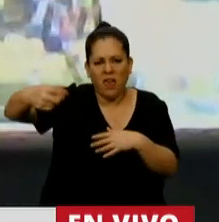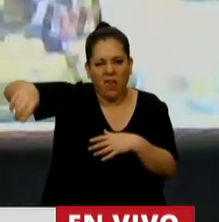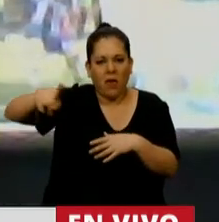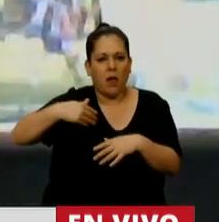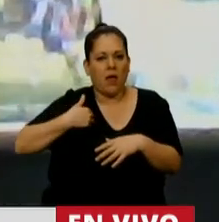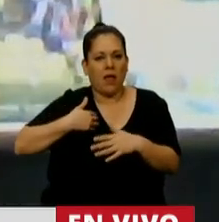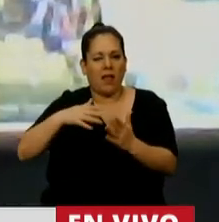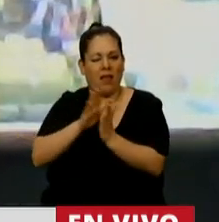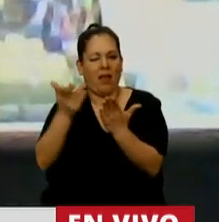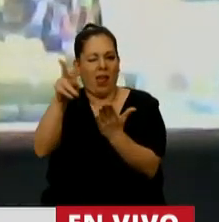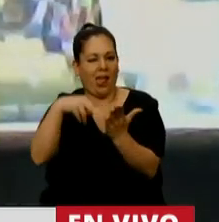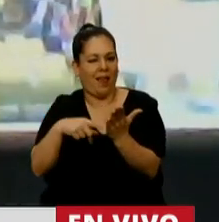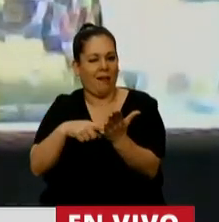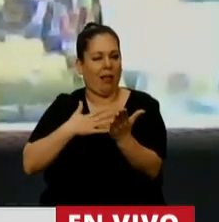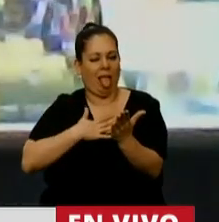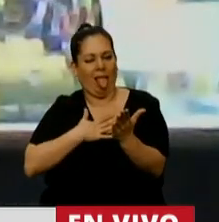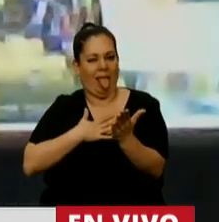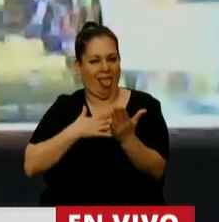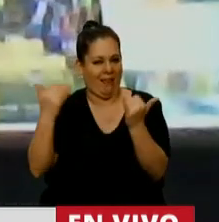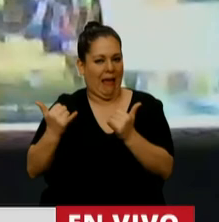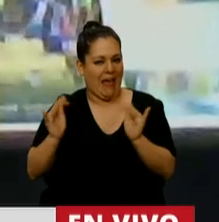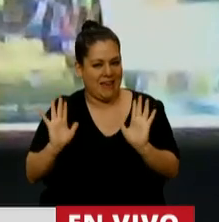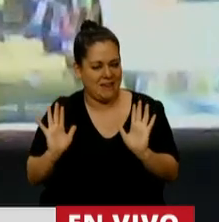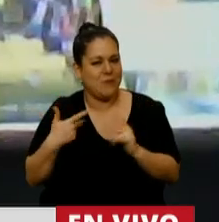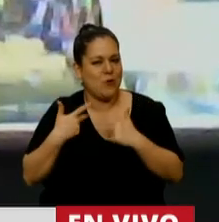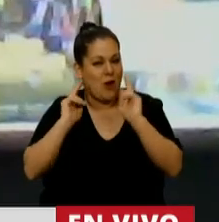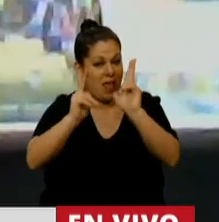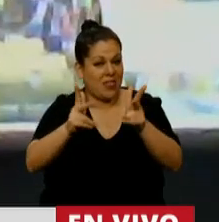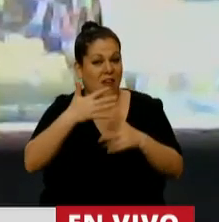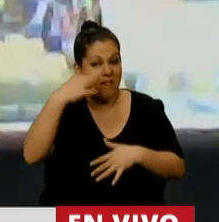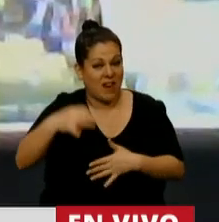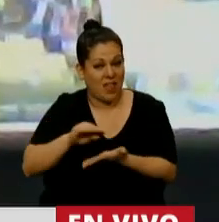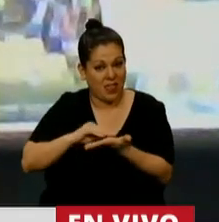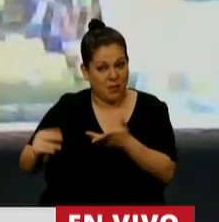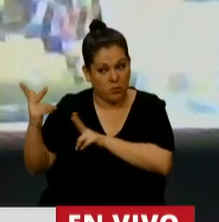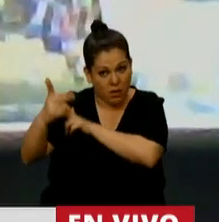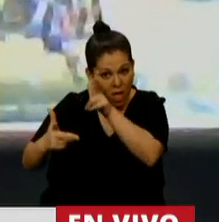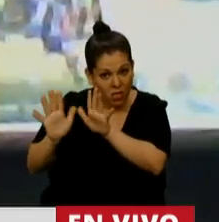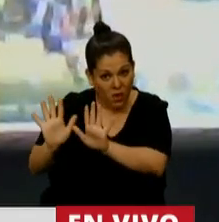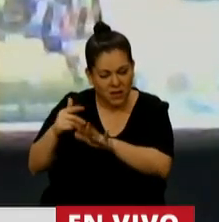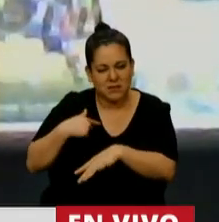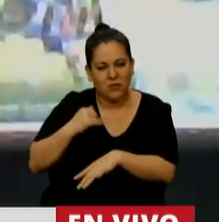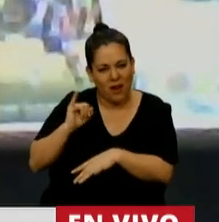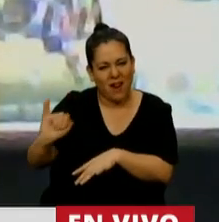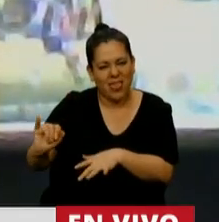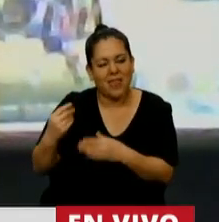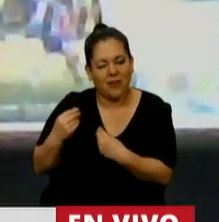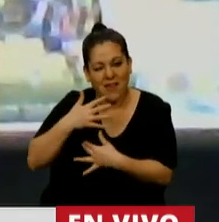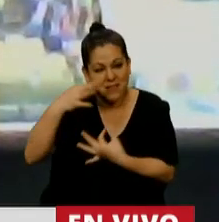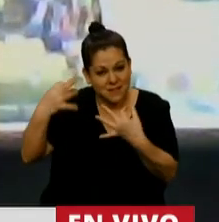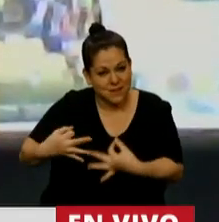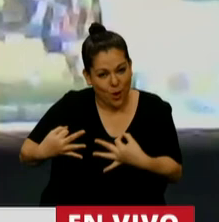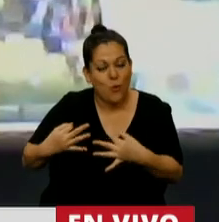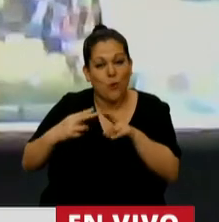ocasiona resquemores. Yo le digo a ese diputado que seguramente el puente